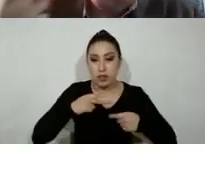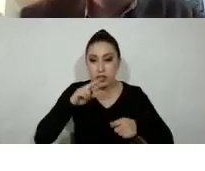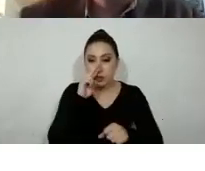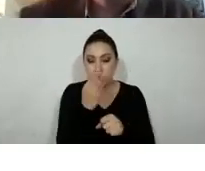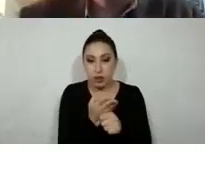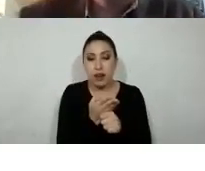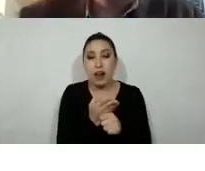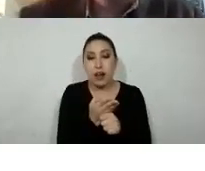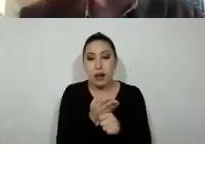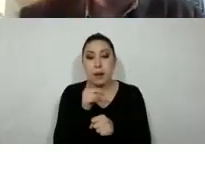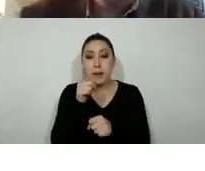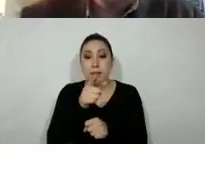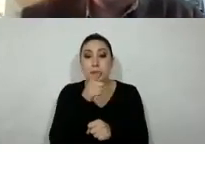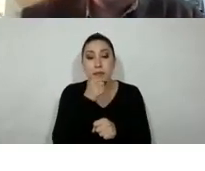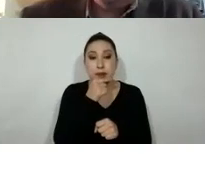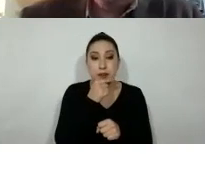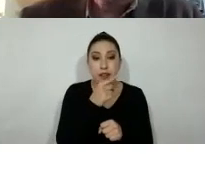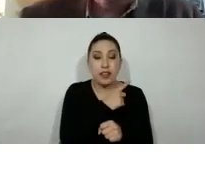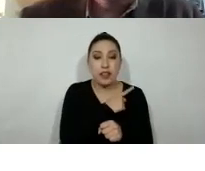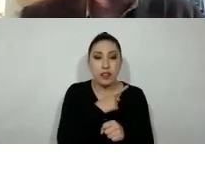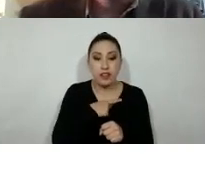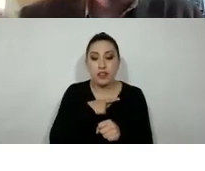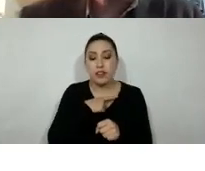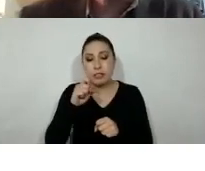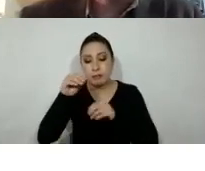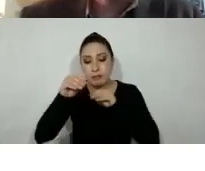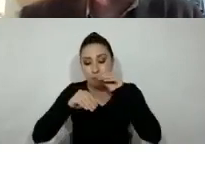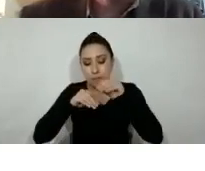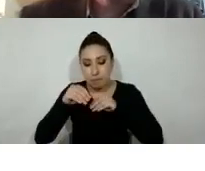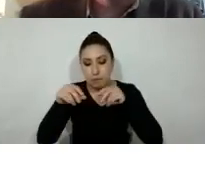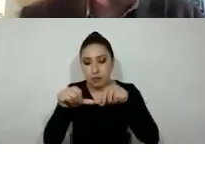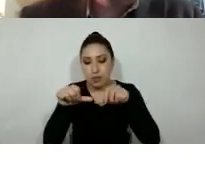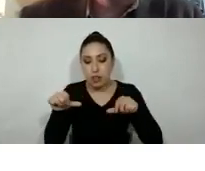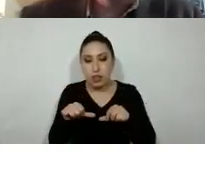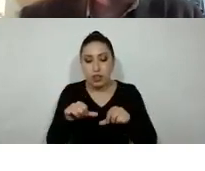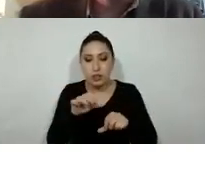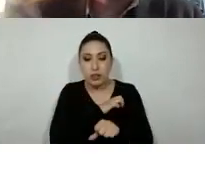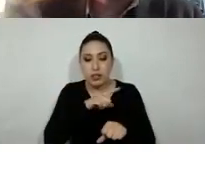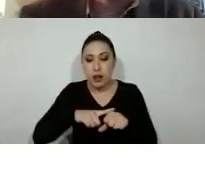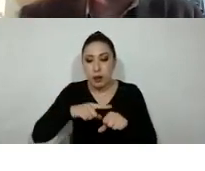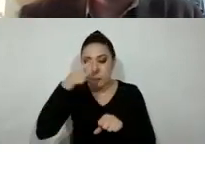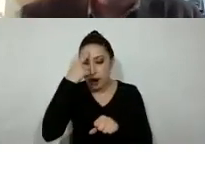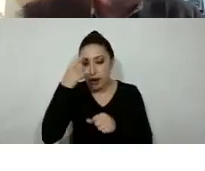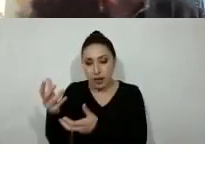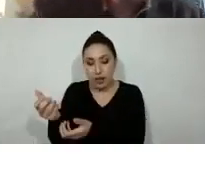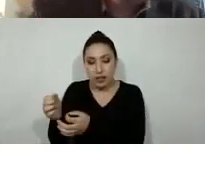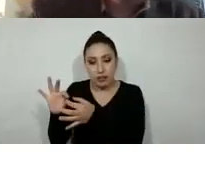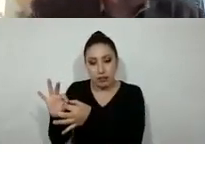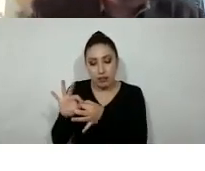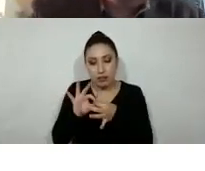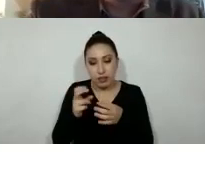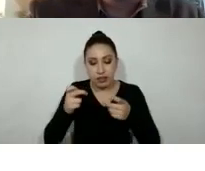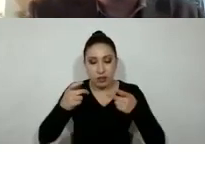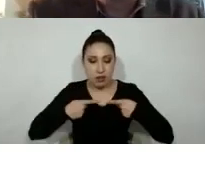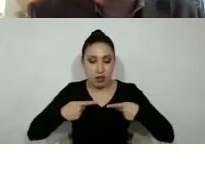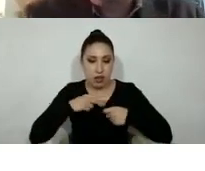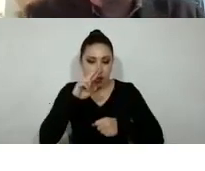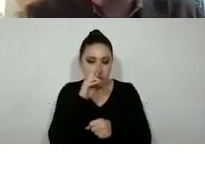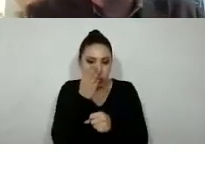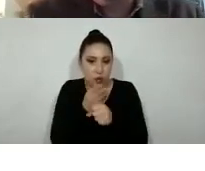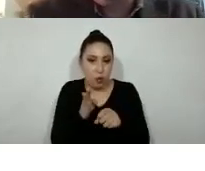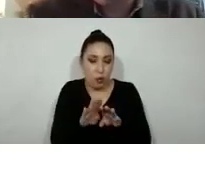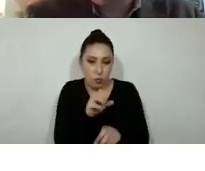tuvo incluso que crear un área que se denomina puestas a disposición o el jurídico, a lo mejor algunas